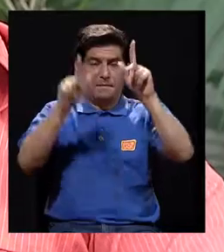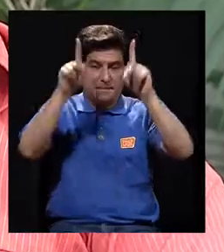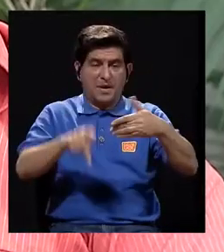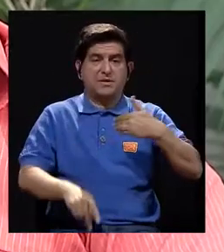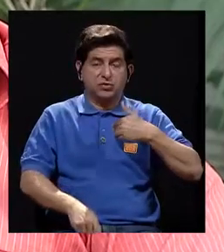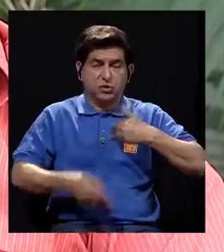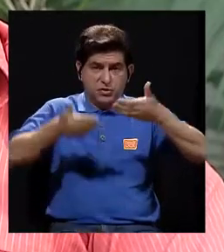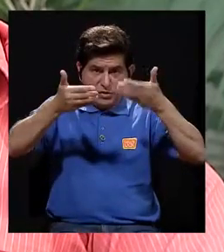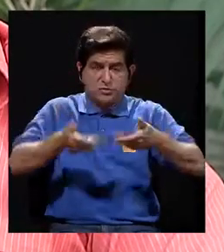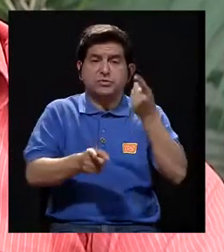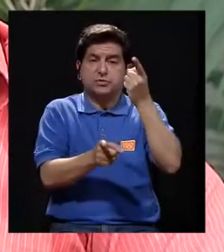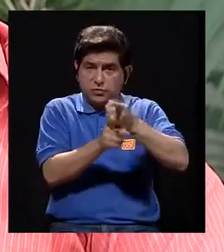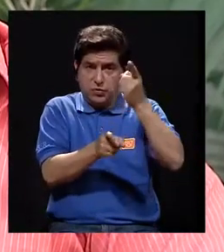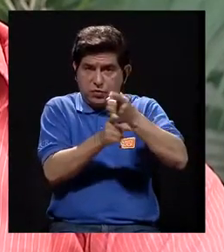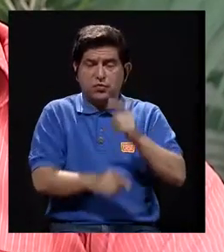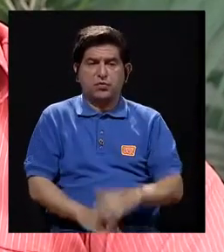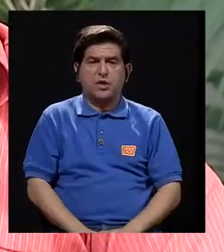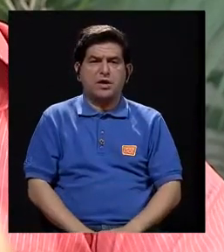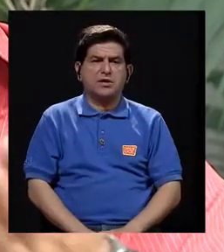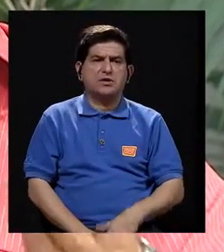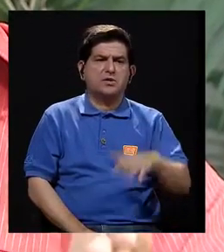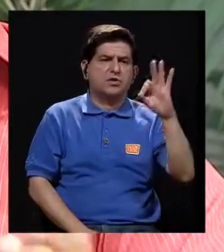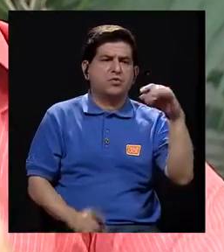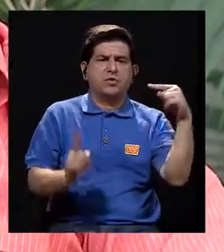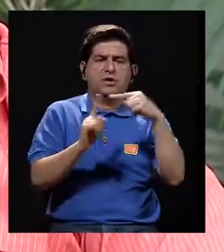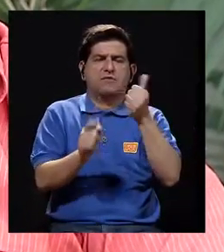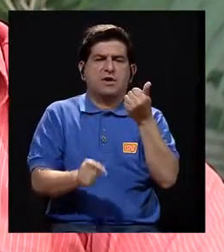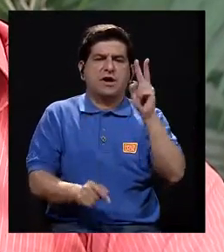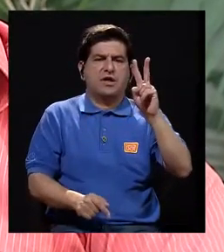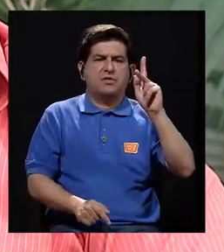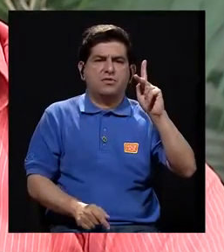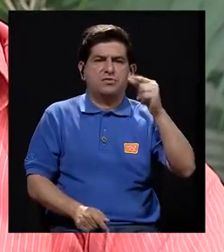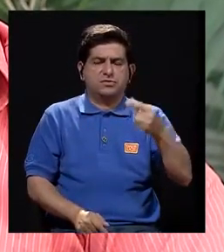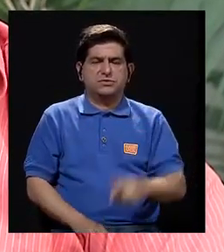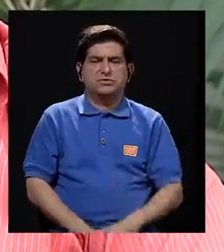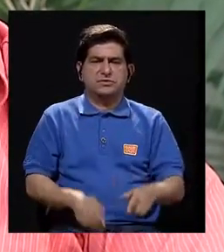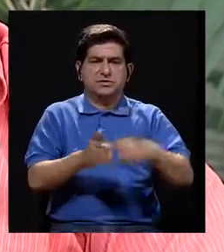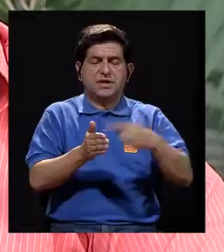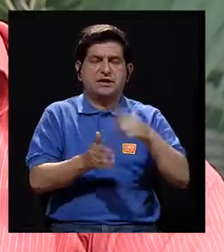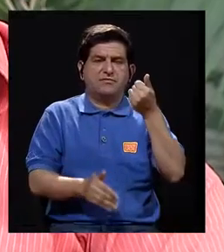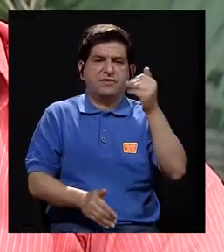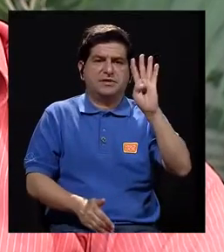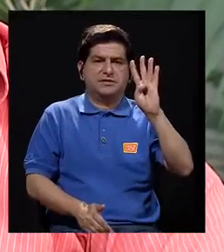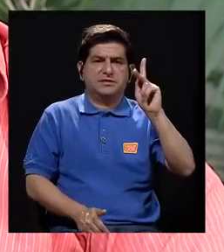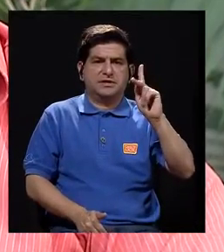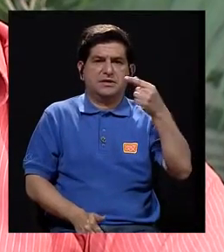estas personas que tienen un peso adecuado, que vaya entre los 9 y los 12 kilos, ¿verdad? A veces llegan a los